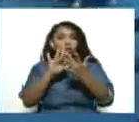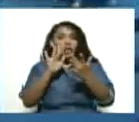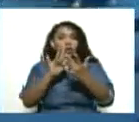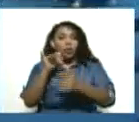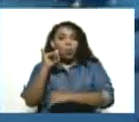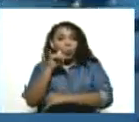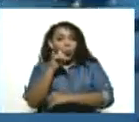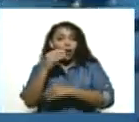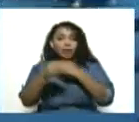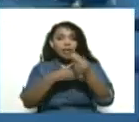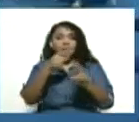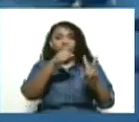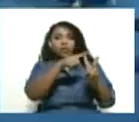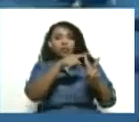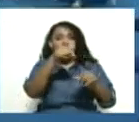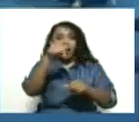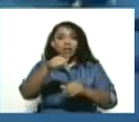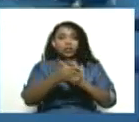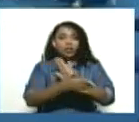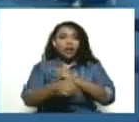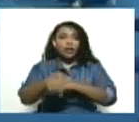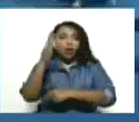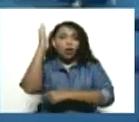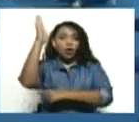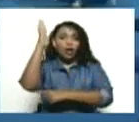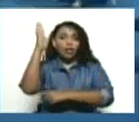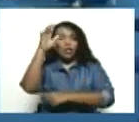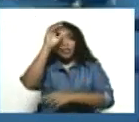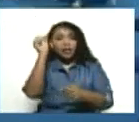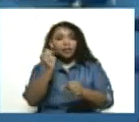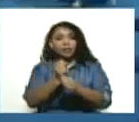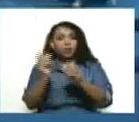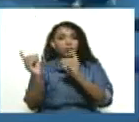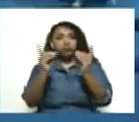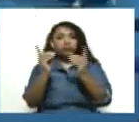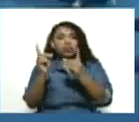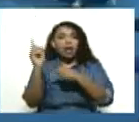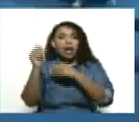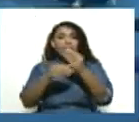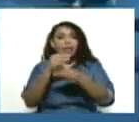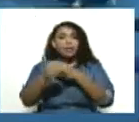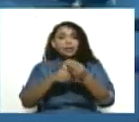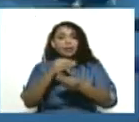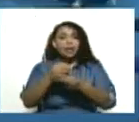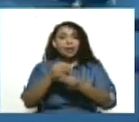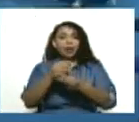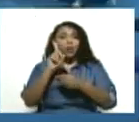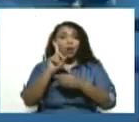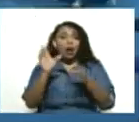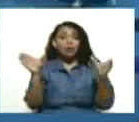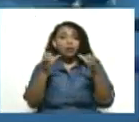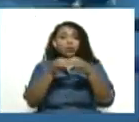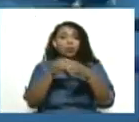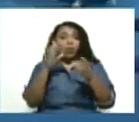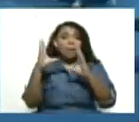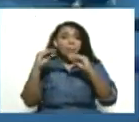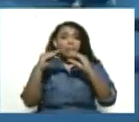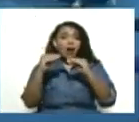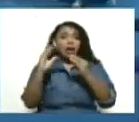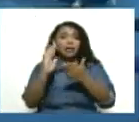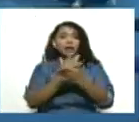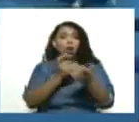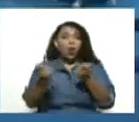que hace venezolana de televisión sobre esta jornada en este momento se realiza una disertación en torno a la